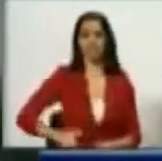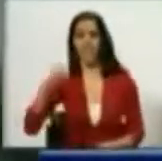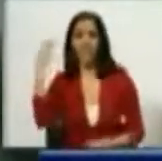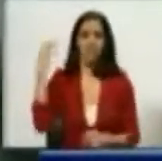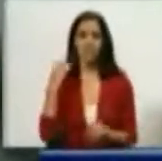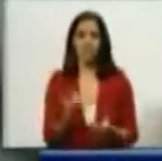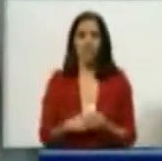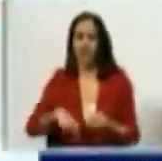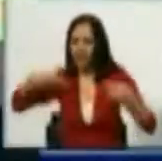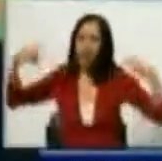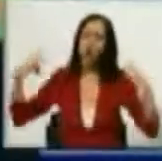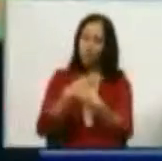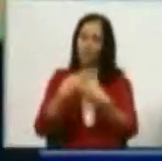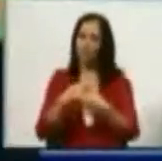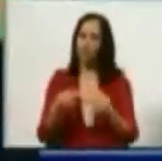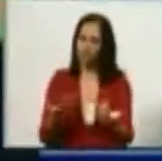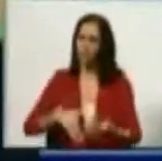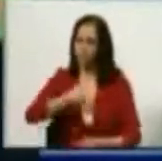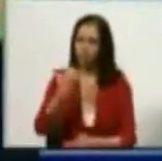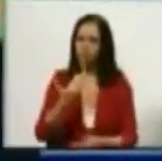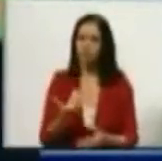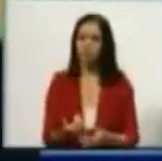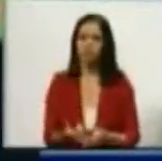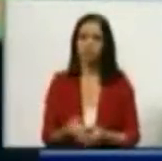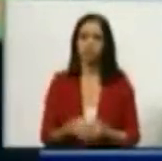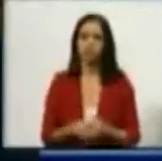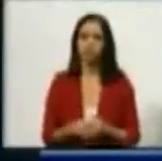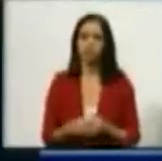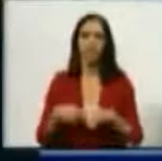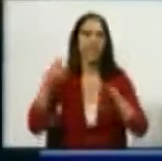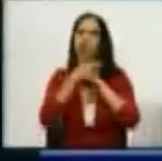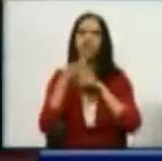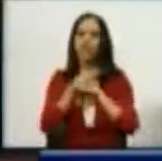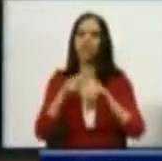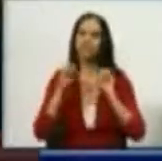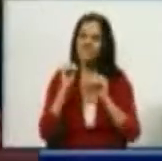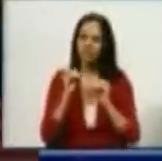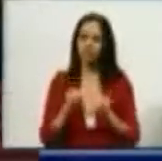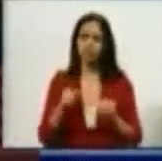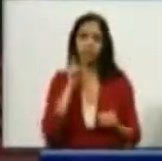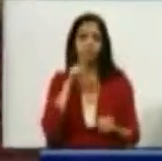arrebatarnos esa posibilidad pero el gobierno nuestro cero mermelada